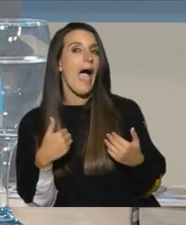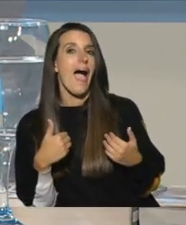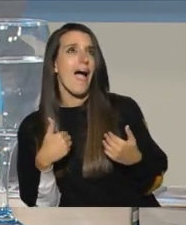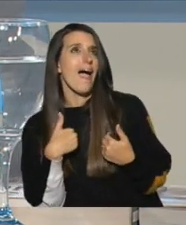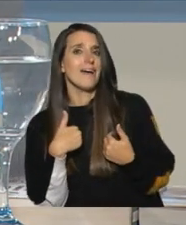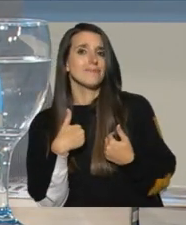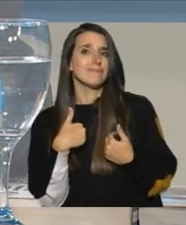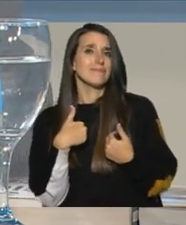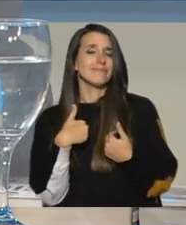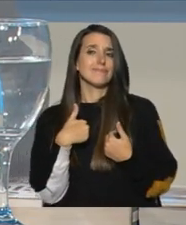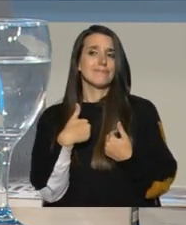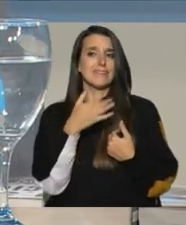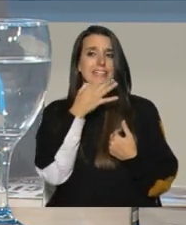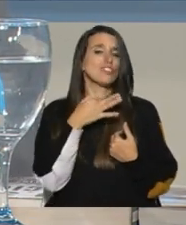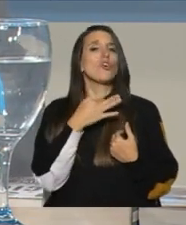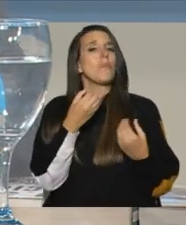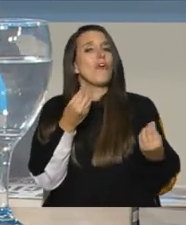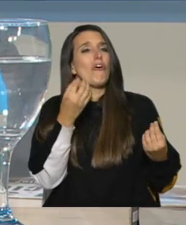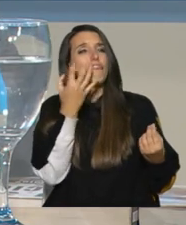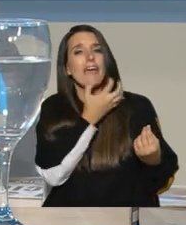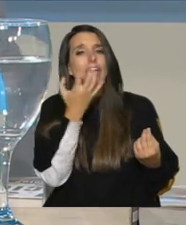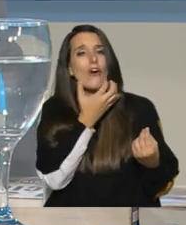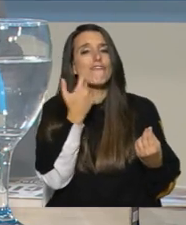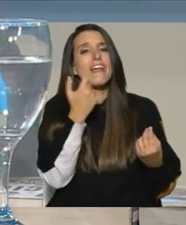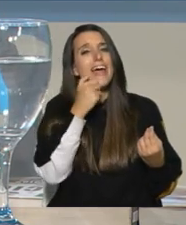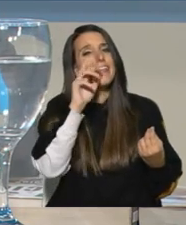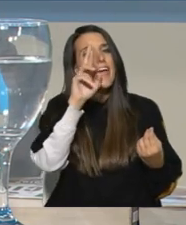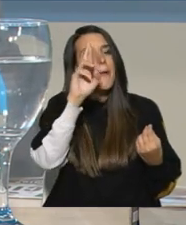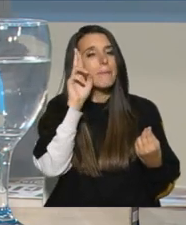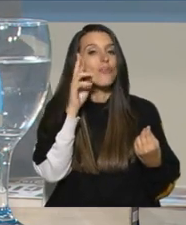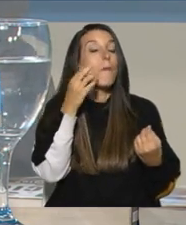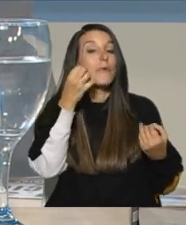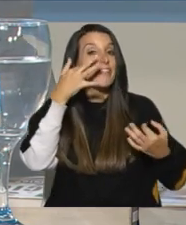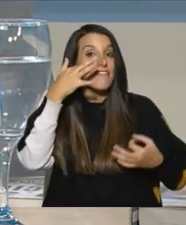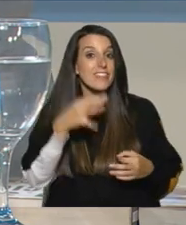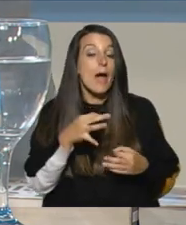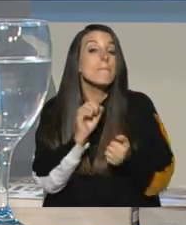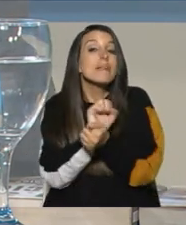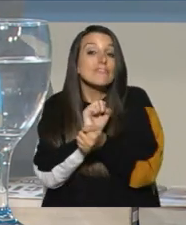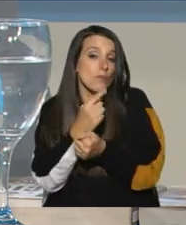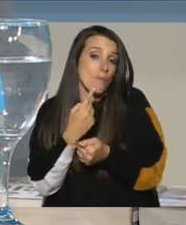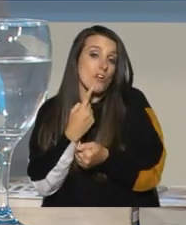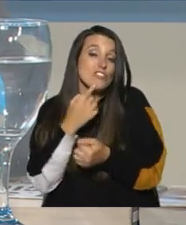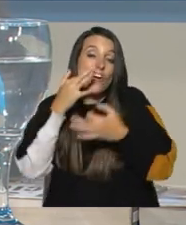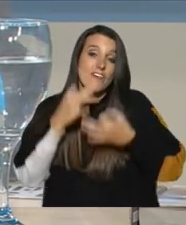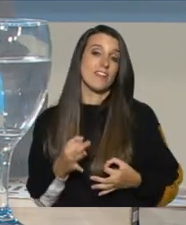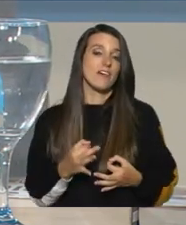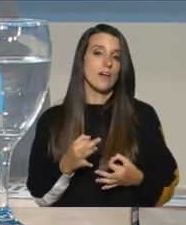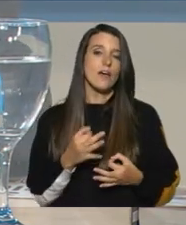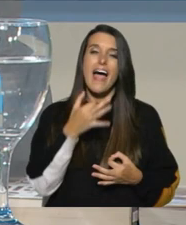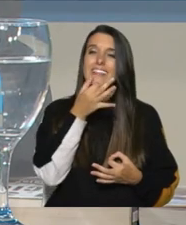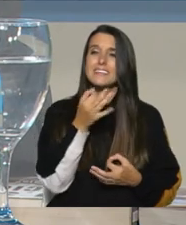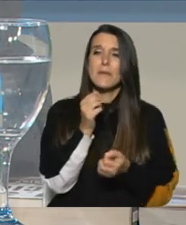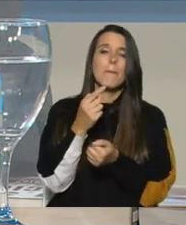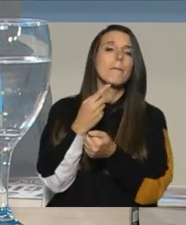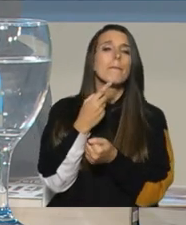forma bastante desprolija y de falta de respeto por los que realmente fueron presos políticos. En denominar presos